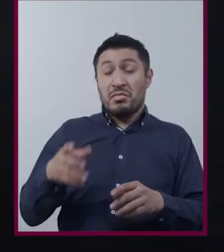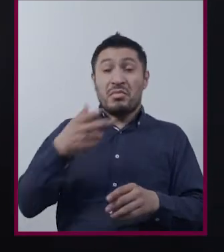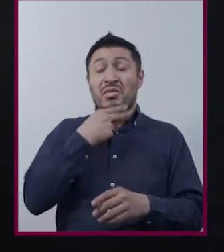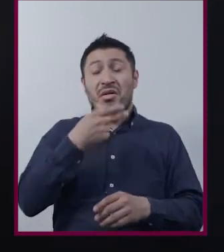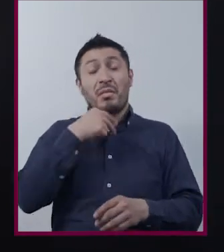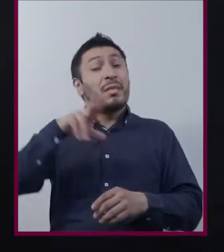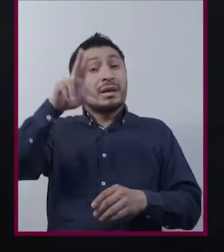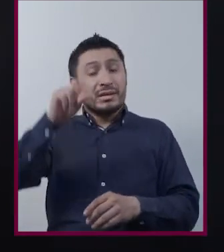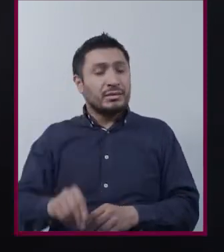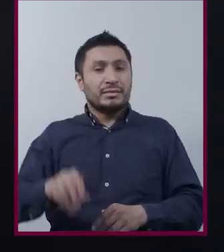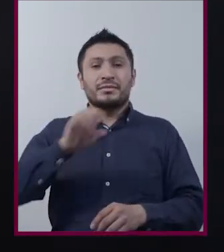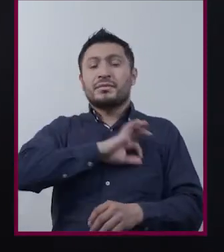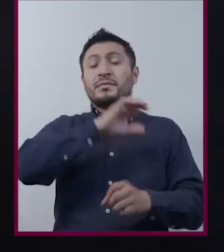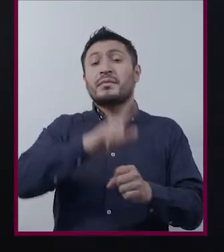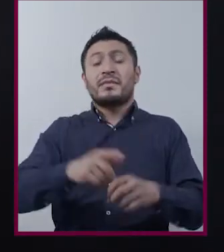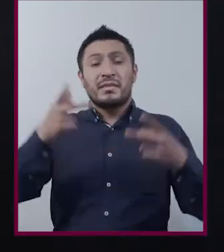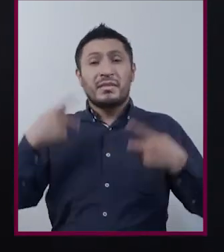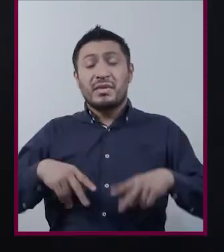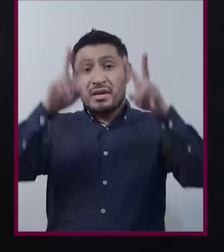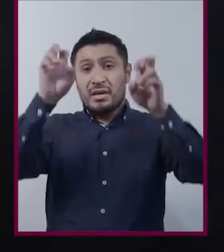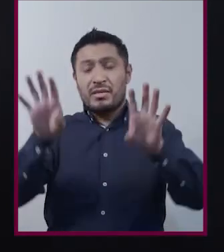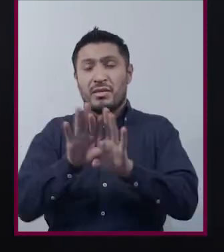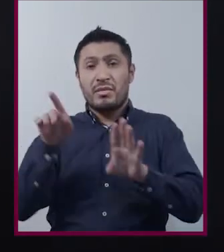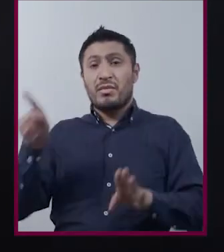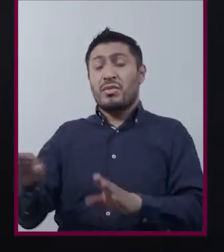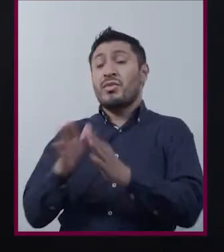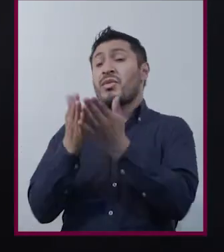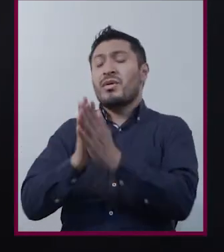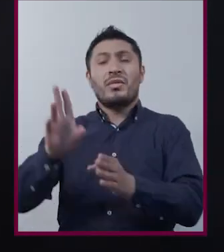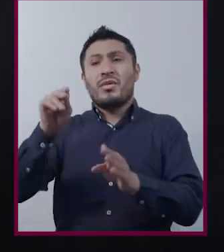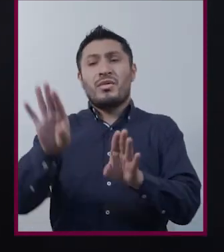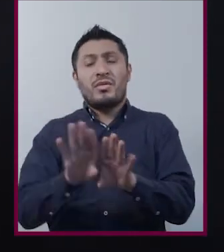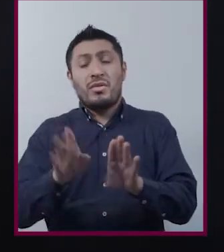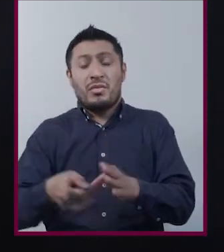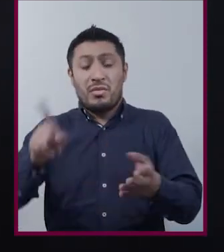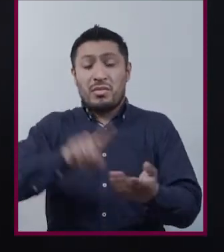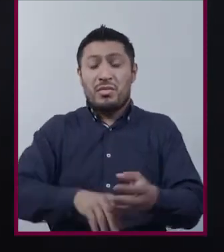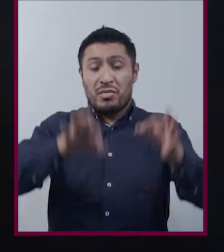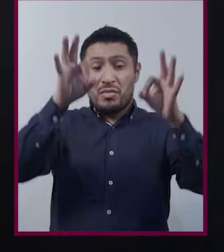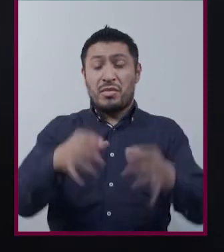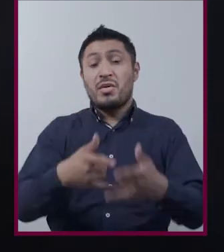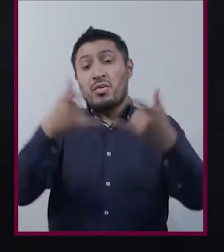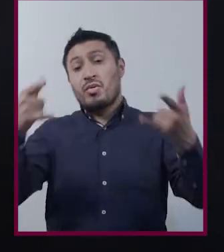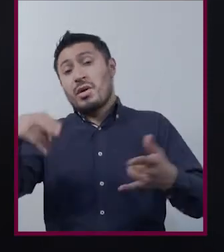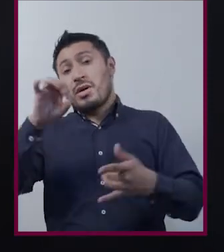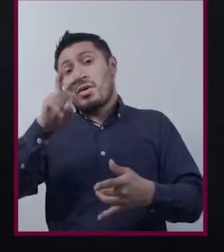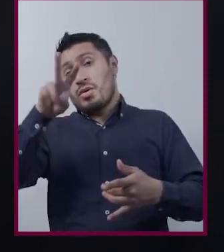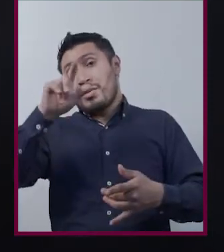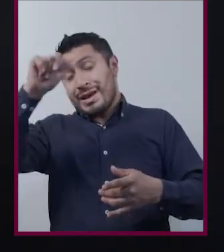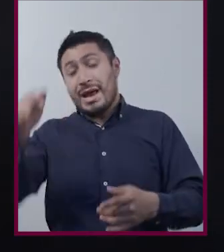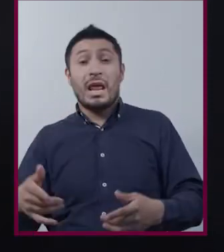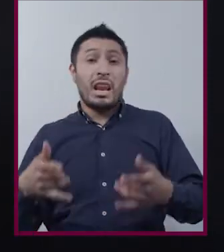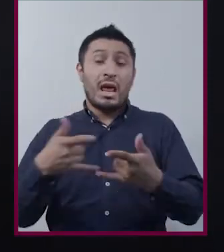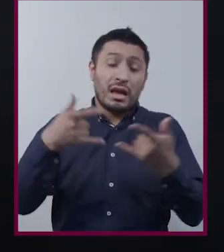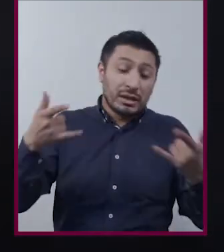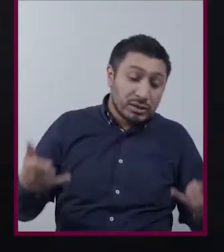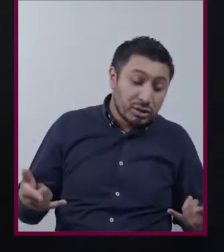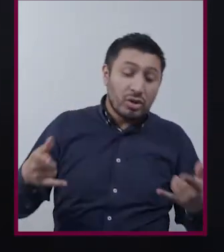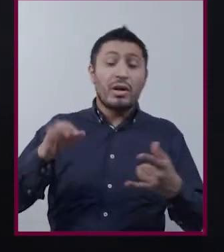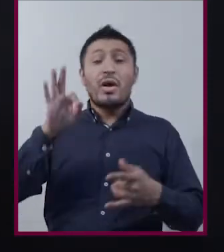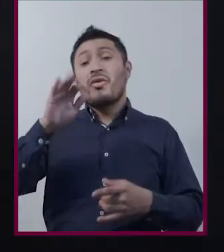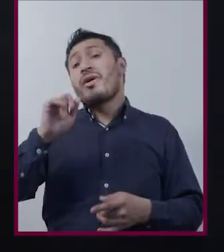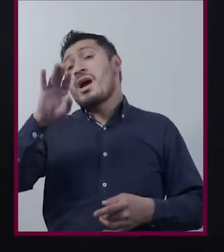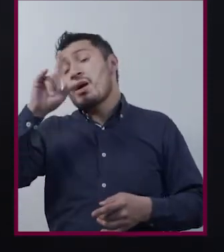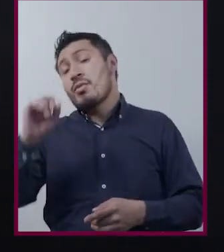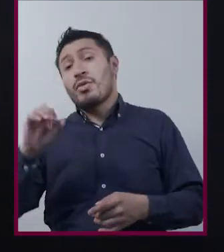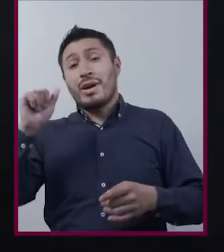Especialistas en el tema han resaltado que Cartucho no pertenece a un género definido como el cuento, la novela, el relato, la fábula o